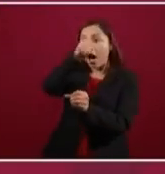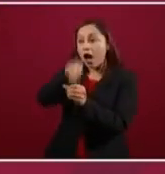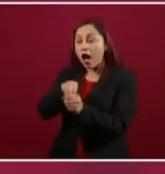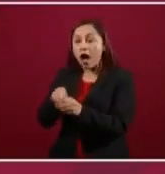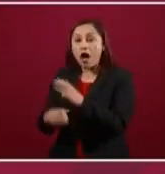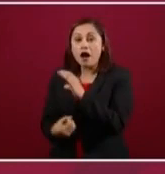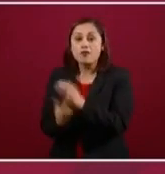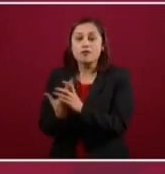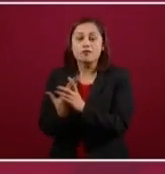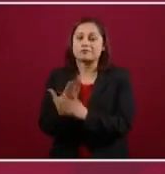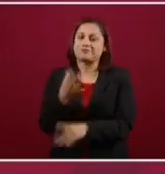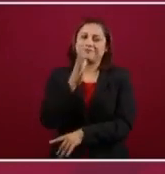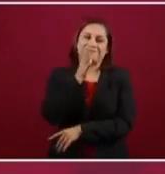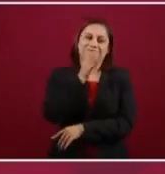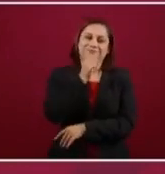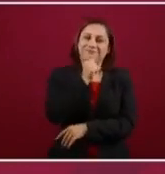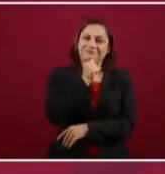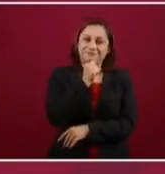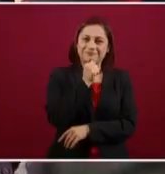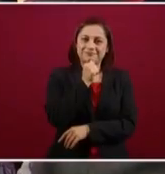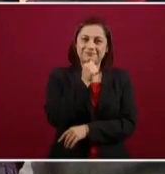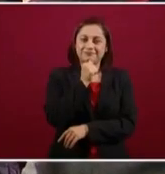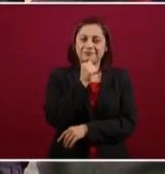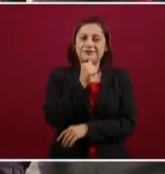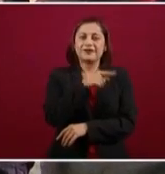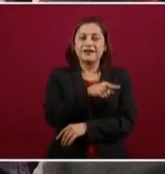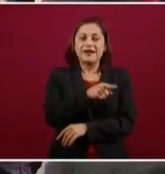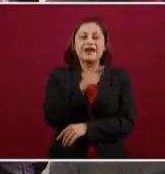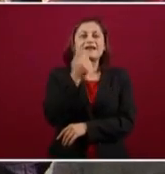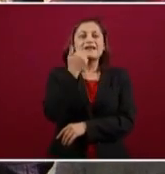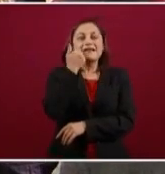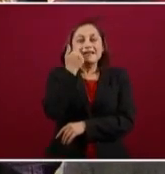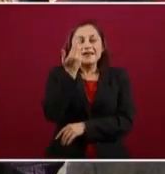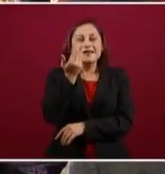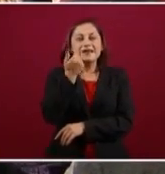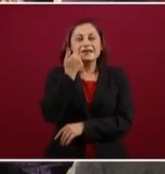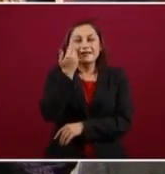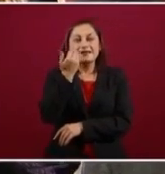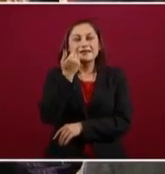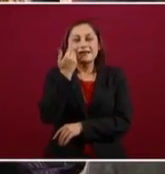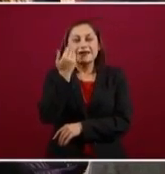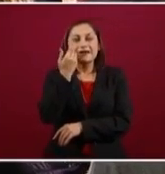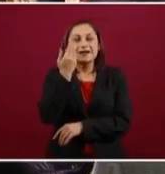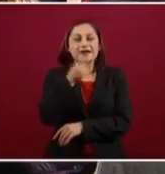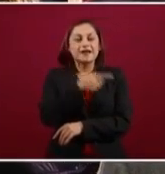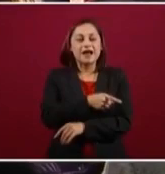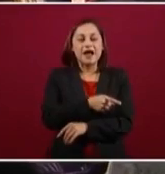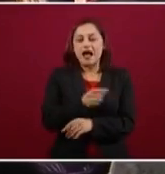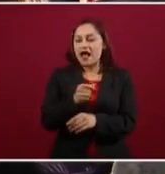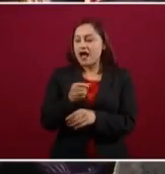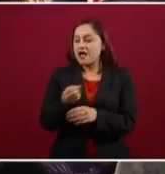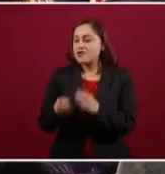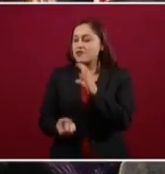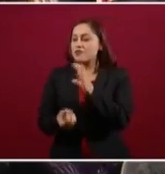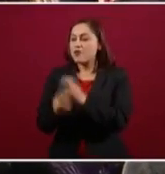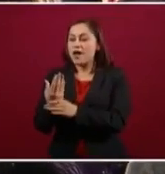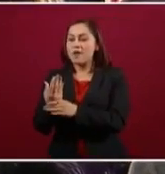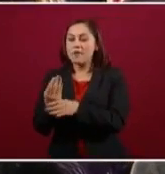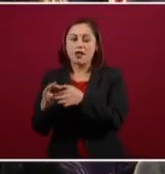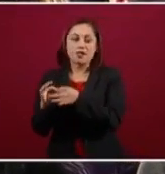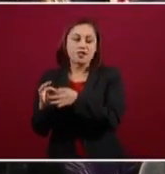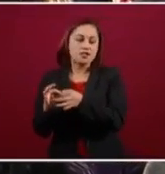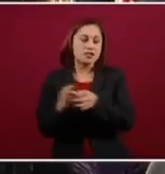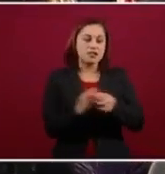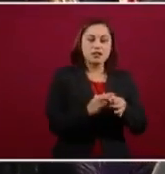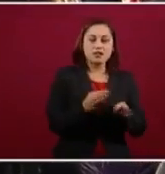realidad se siga ajustando a lo de antes.